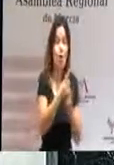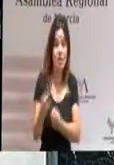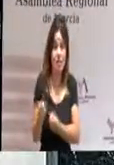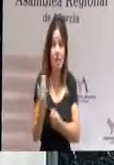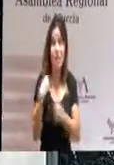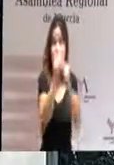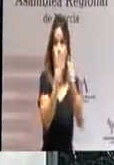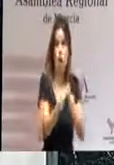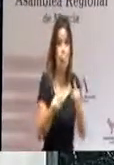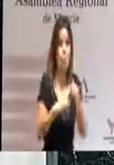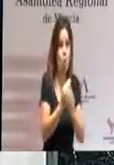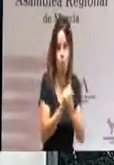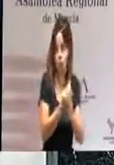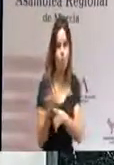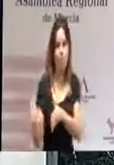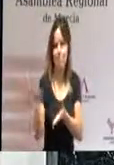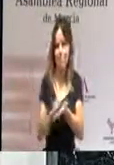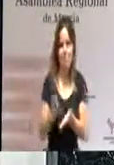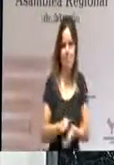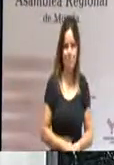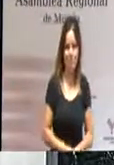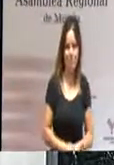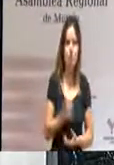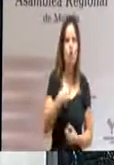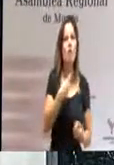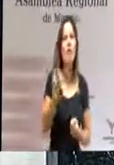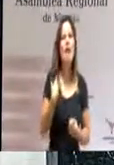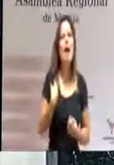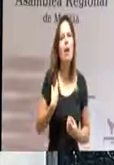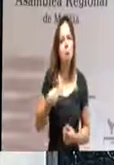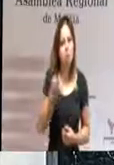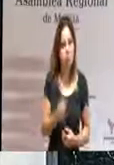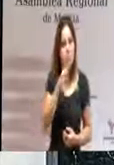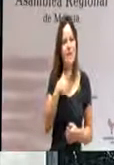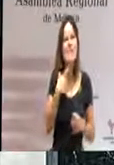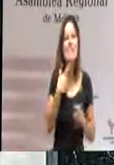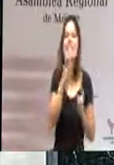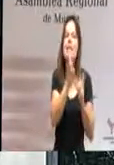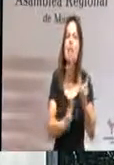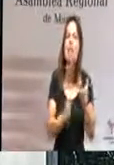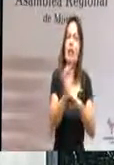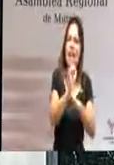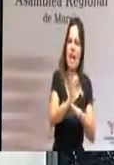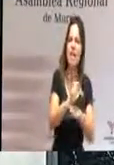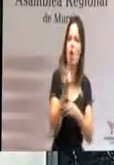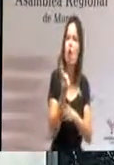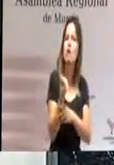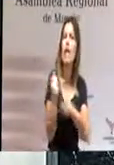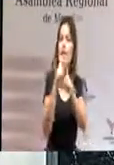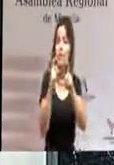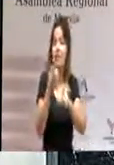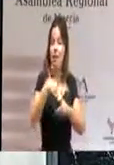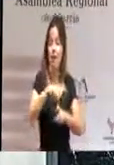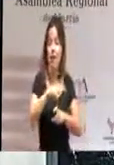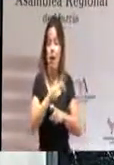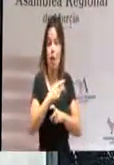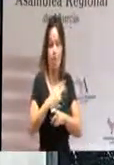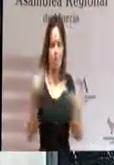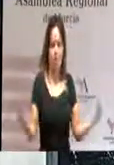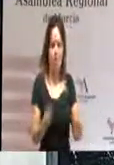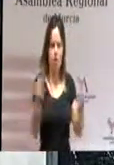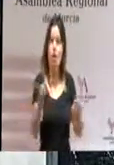modelo productivo. Tenemos que hacer eficientes en términos energéticos y de costes las empresas de nuestra región. Tenemos